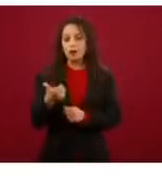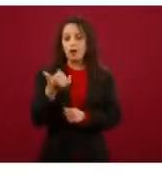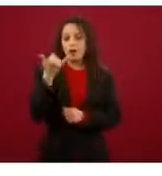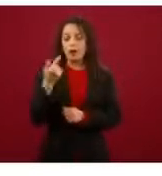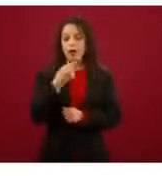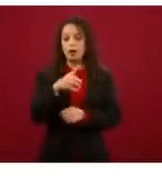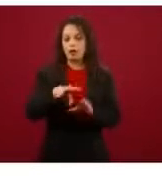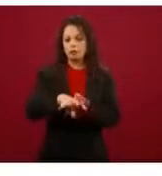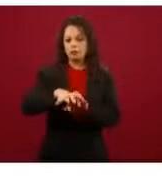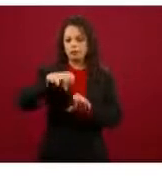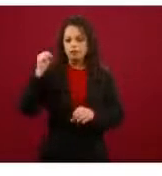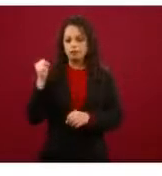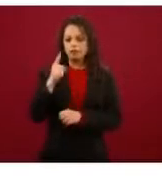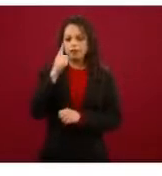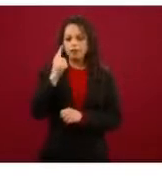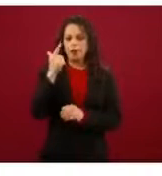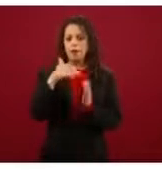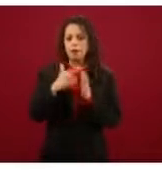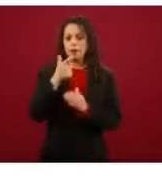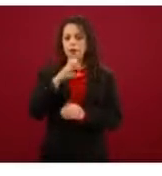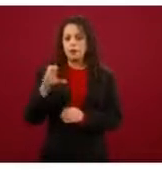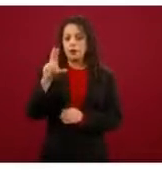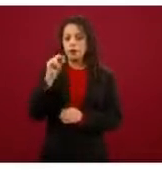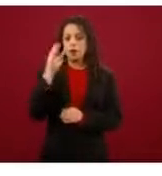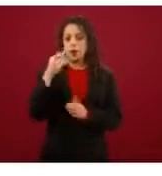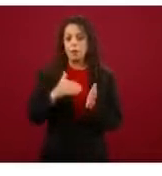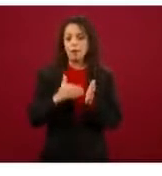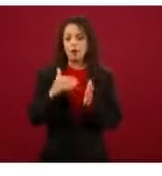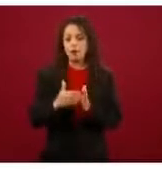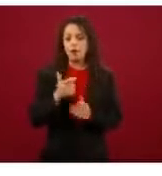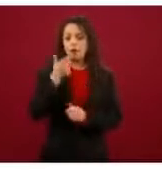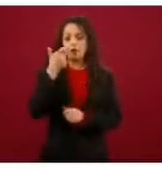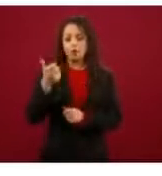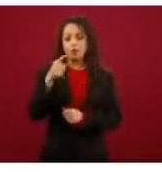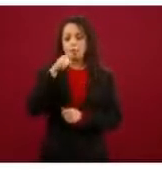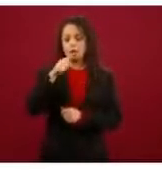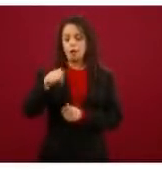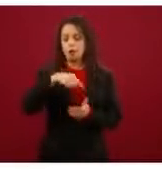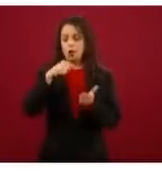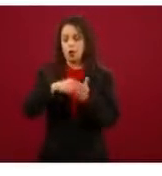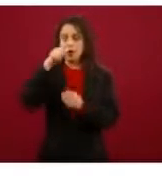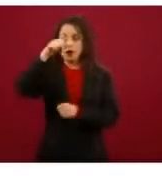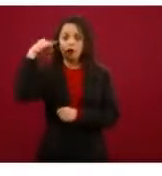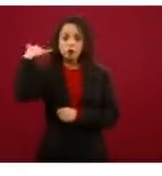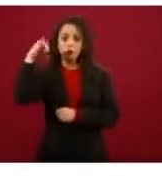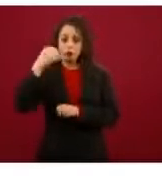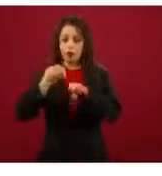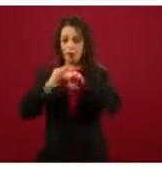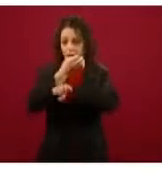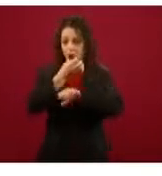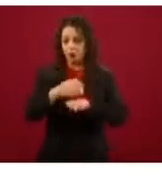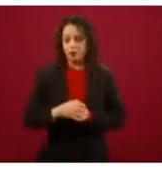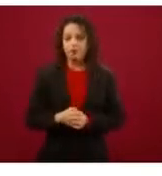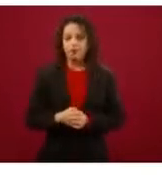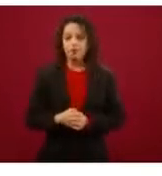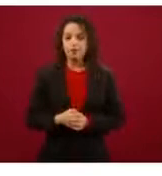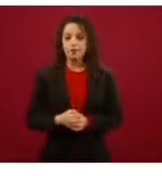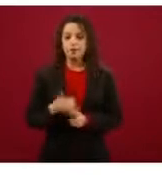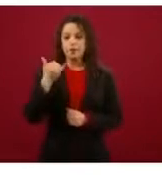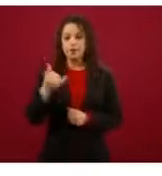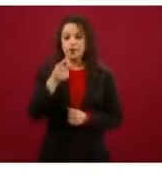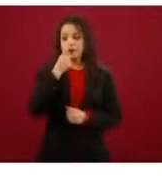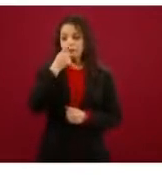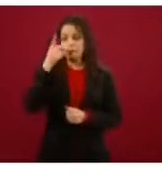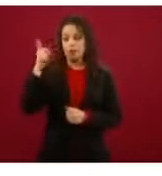1.783 millones de pesos en el estado de Yucatán, mientras que fiscalmente se declaran